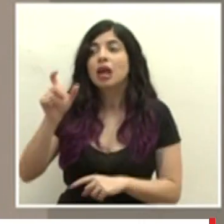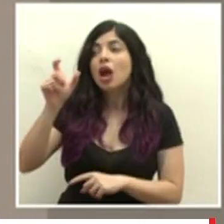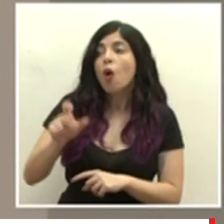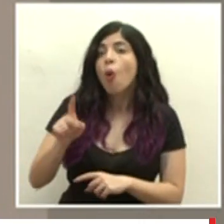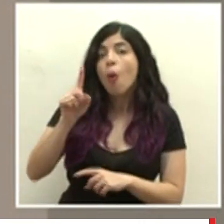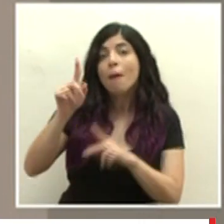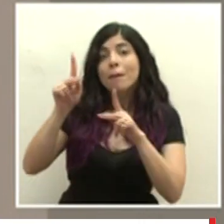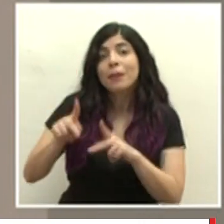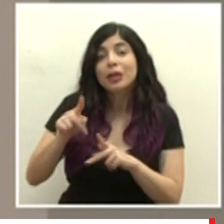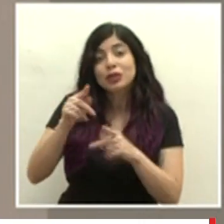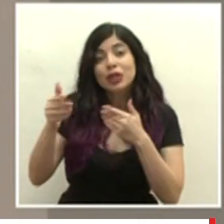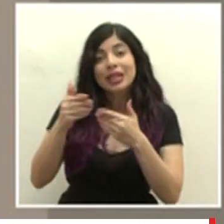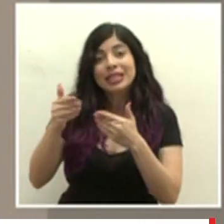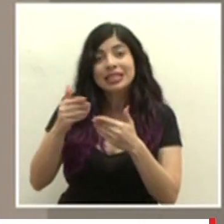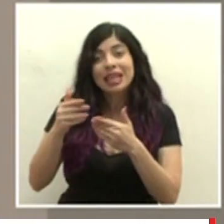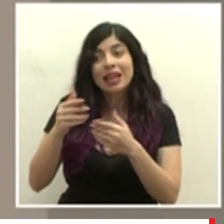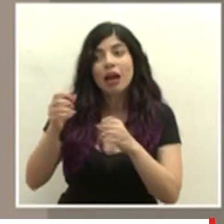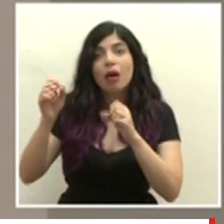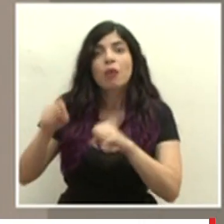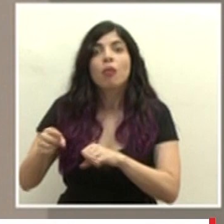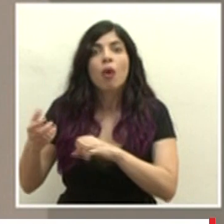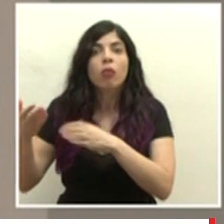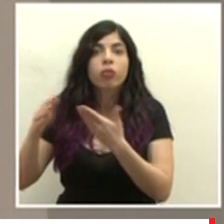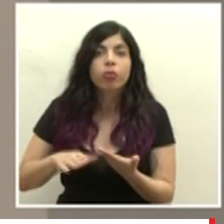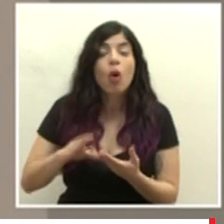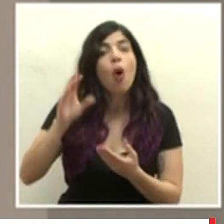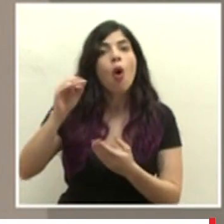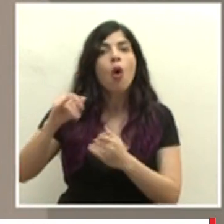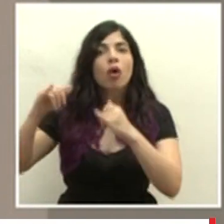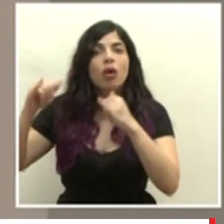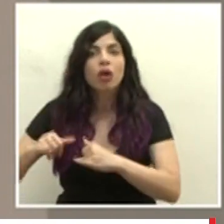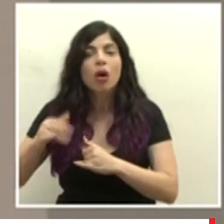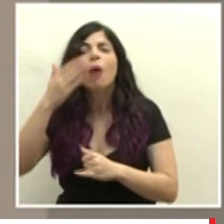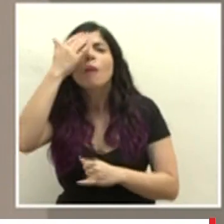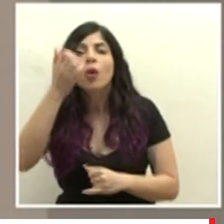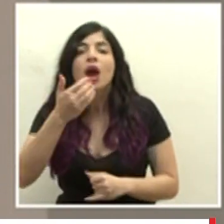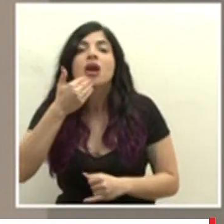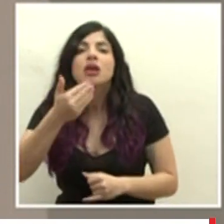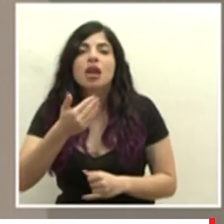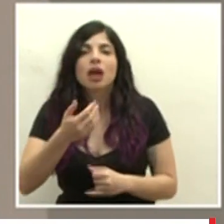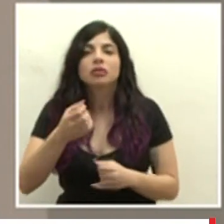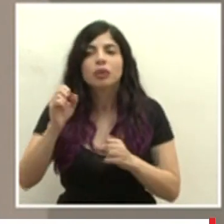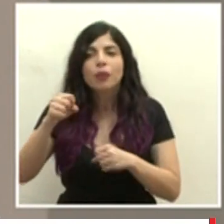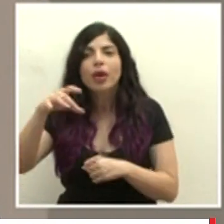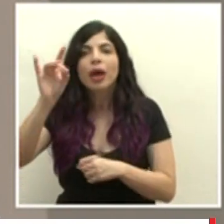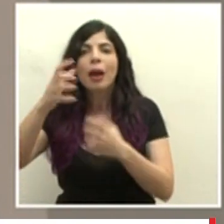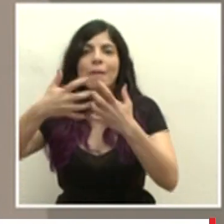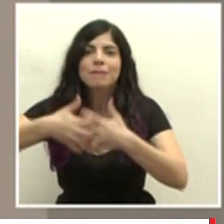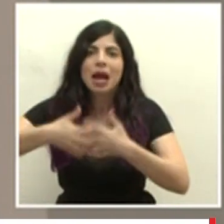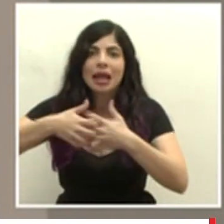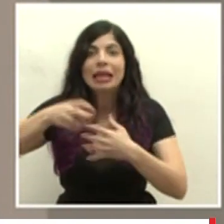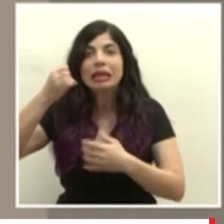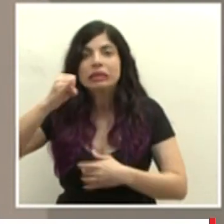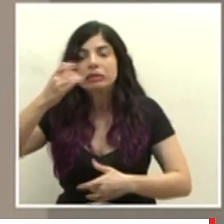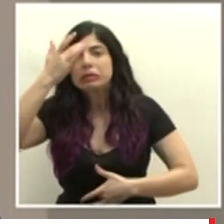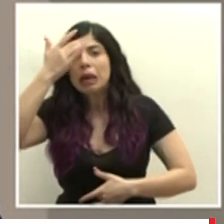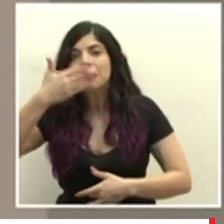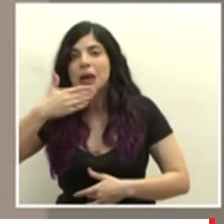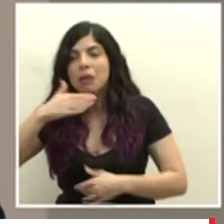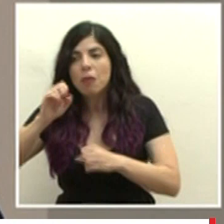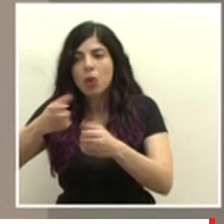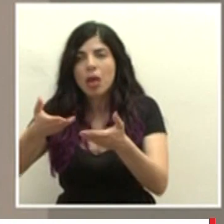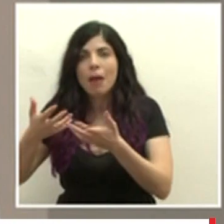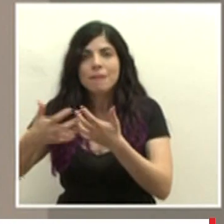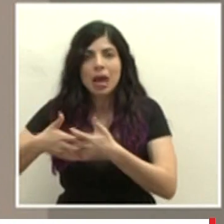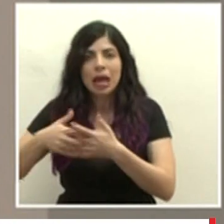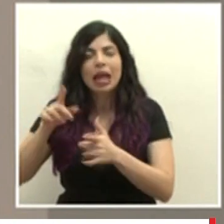una persona cercana que se va a ir de este mundo o puede permanecer porque le podemos ofrecer el respirador artificial si esto se empieza a complicar. Así